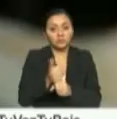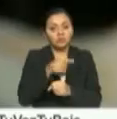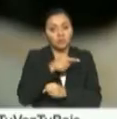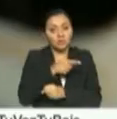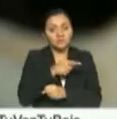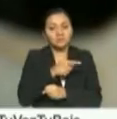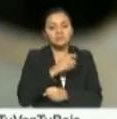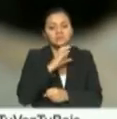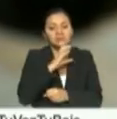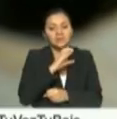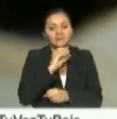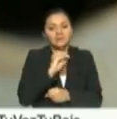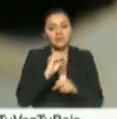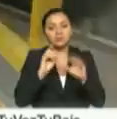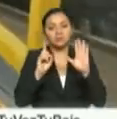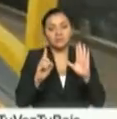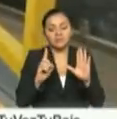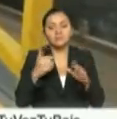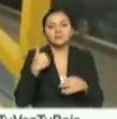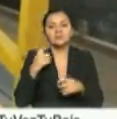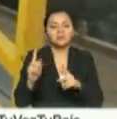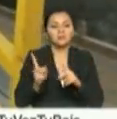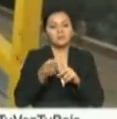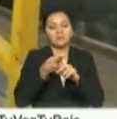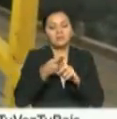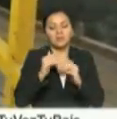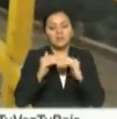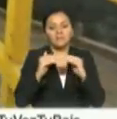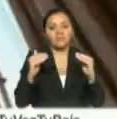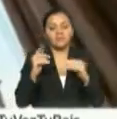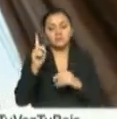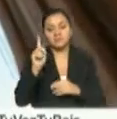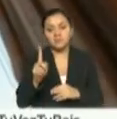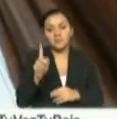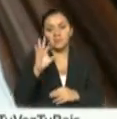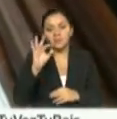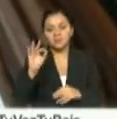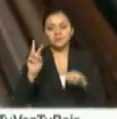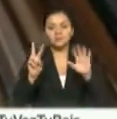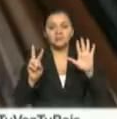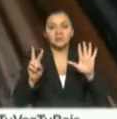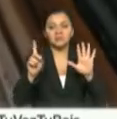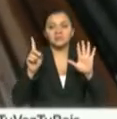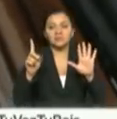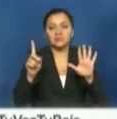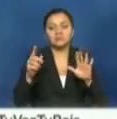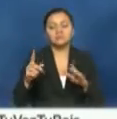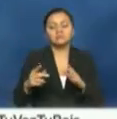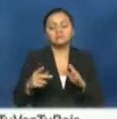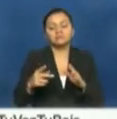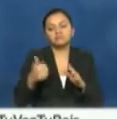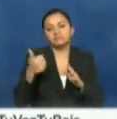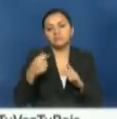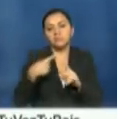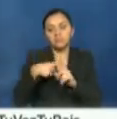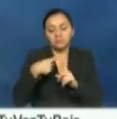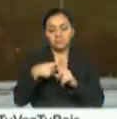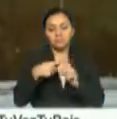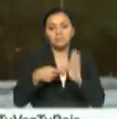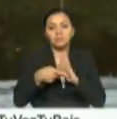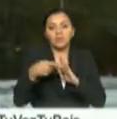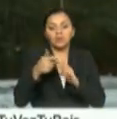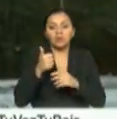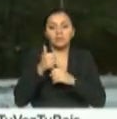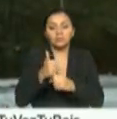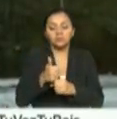Tiputini C06 ocupa el primer lugar entre los 1.576 pozos activos que tiene Petro Amazonas, con un